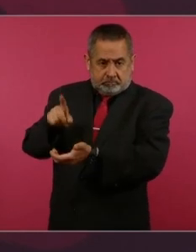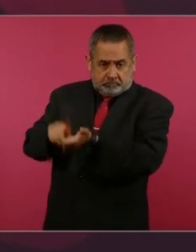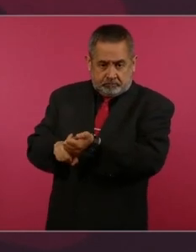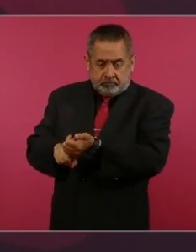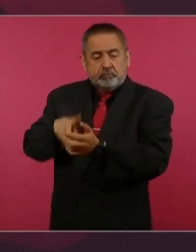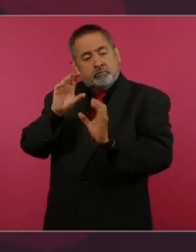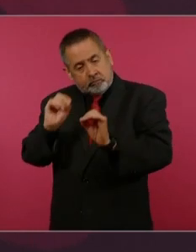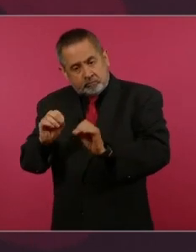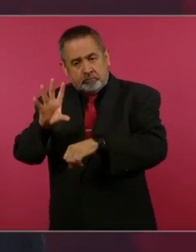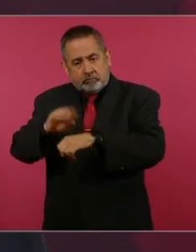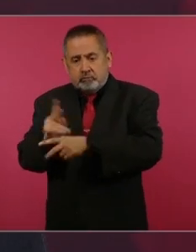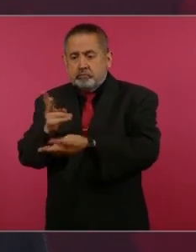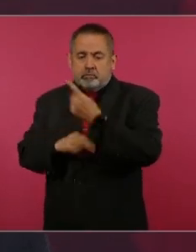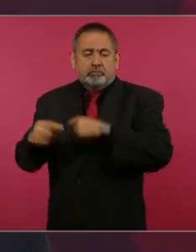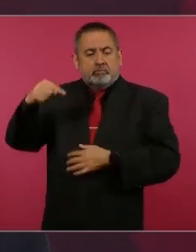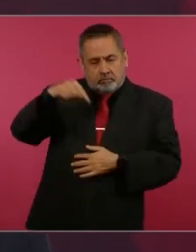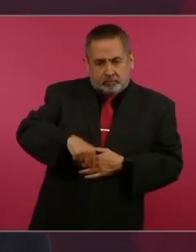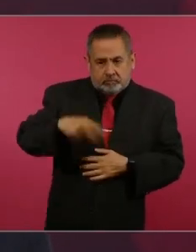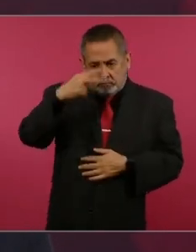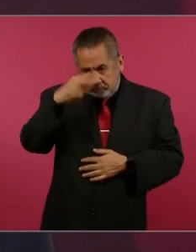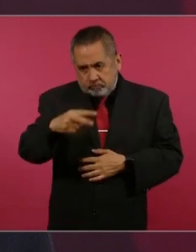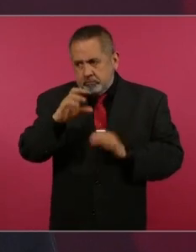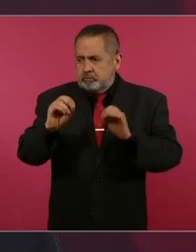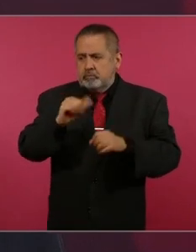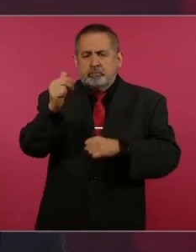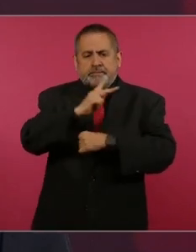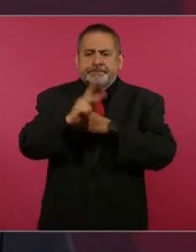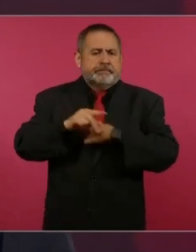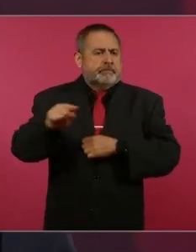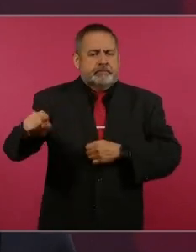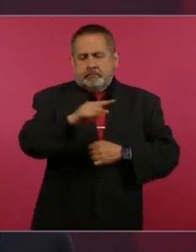para venir a México o a cualquier otro país.